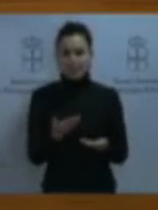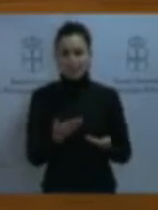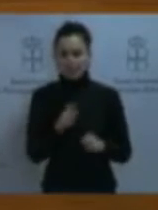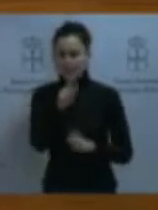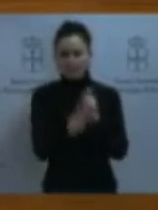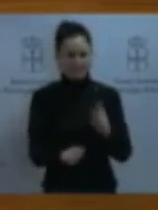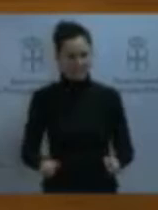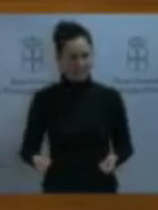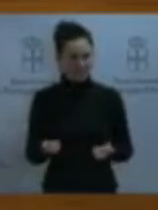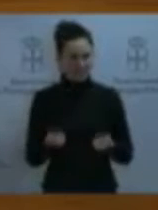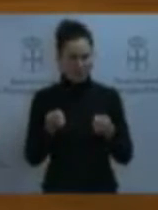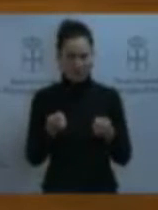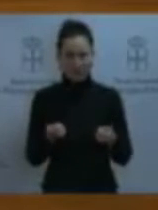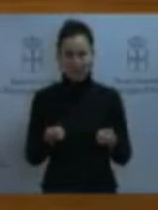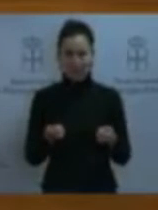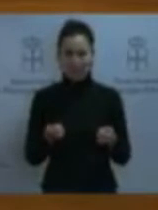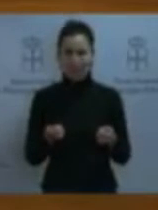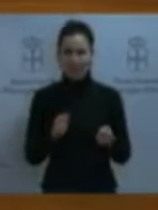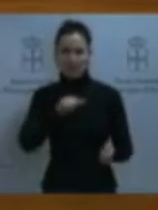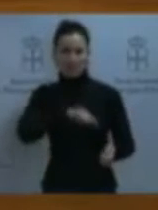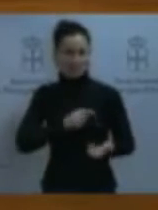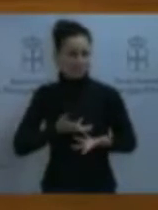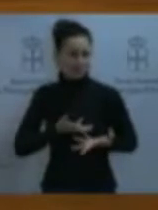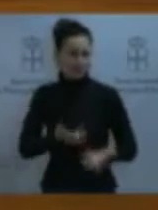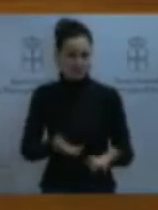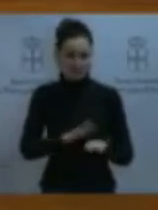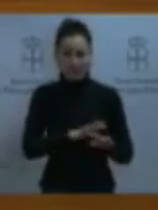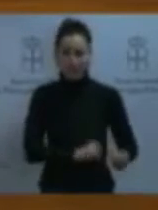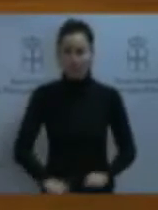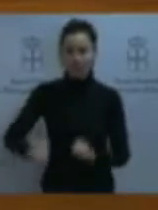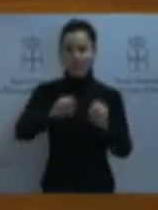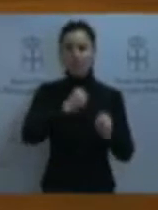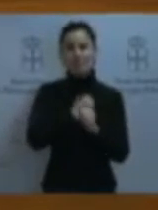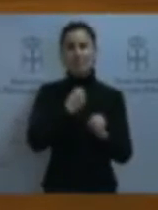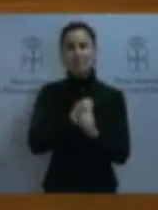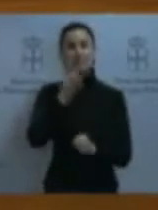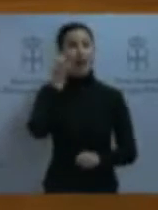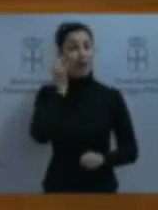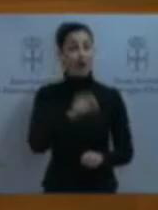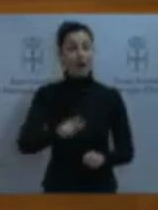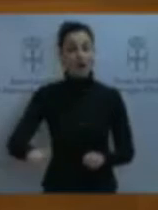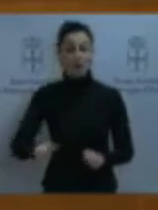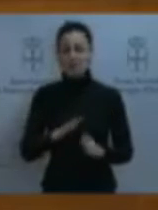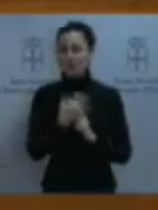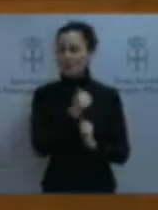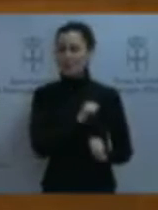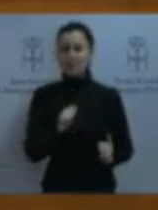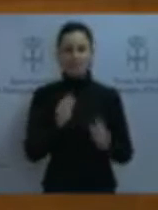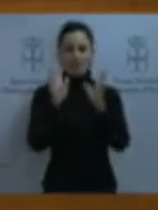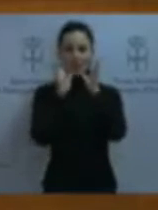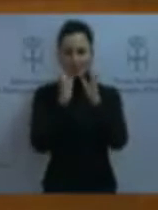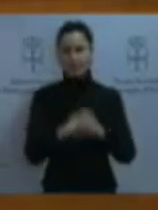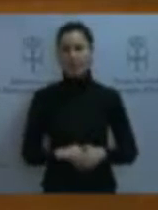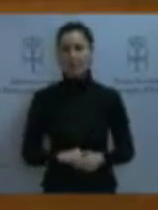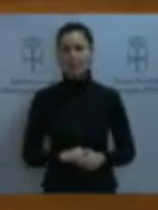defender a unas trabajadoras que, como digo, están pasando por situaciones personales dramáticas. Todo el apoyo de nuestro